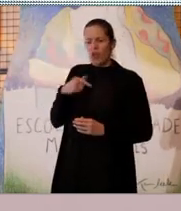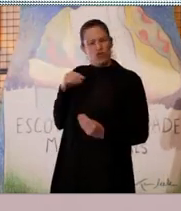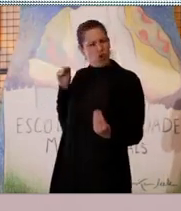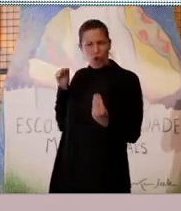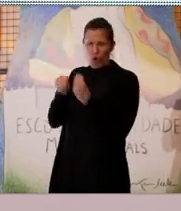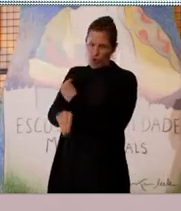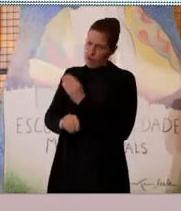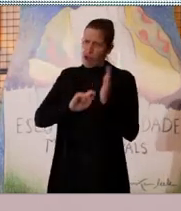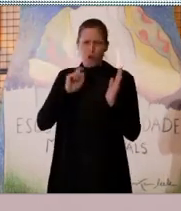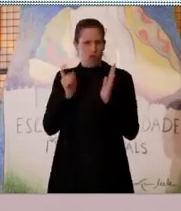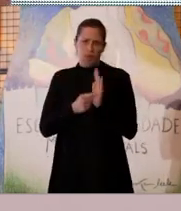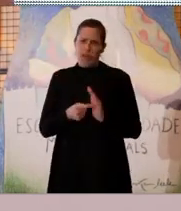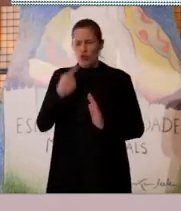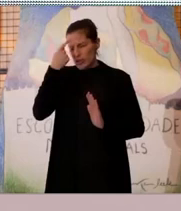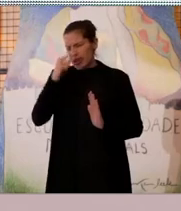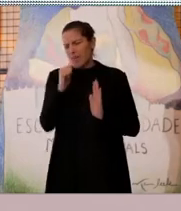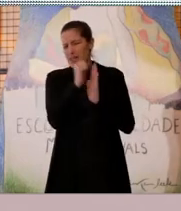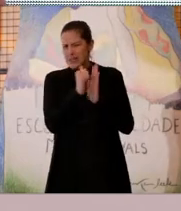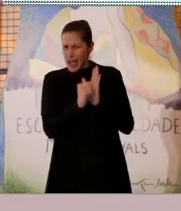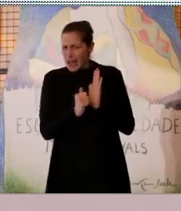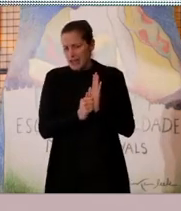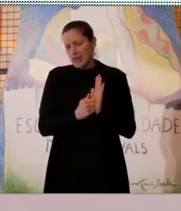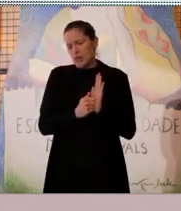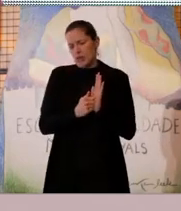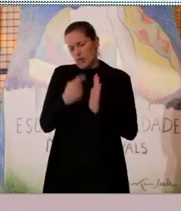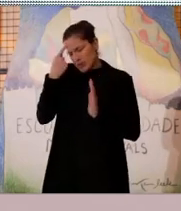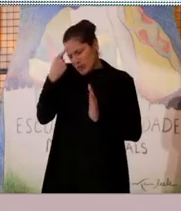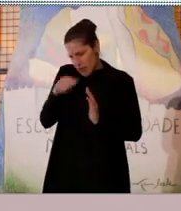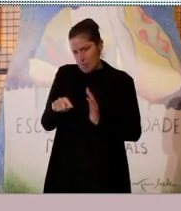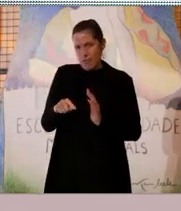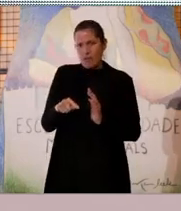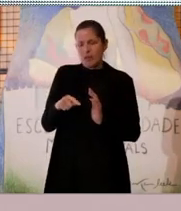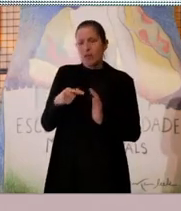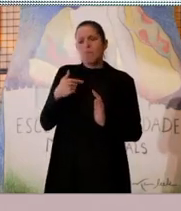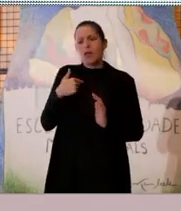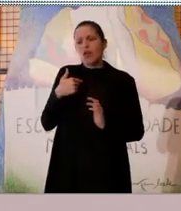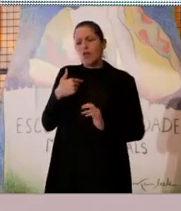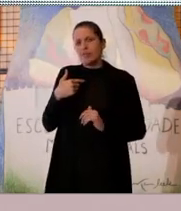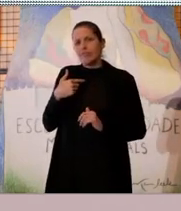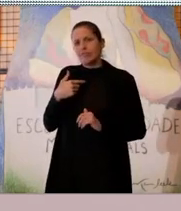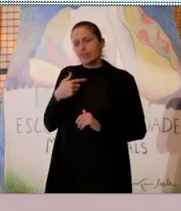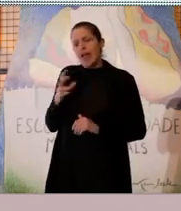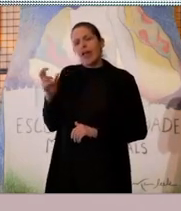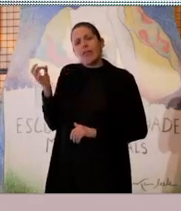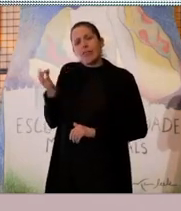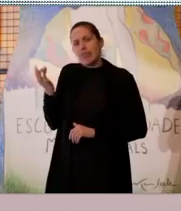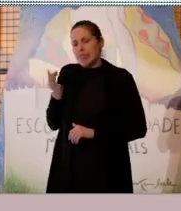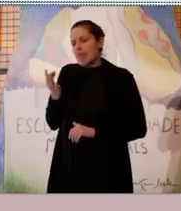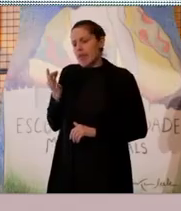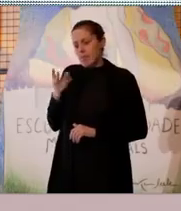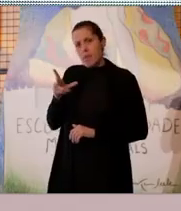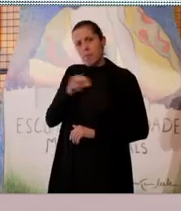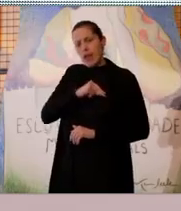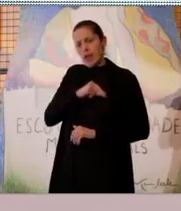sabéis lo que he escrito pero también Creo que hay una parte de lo que dicen que merece ser escuchado y que tiene que ver con que